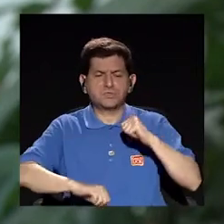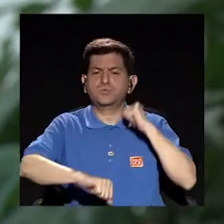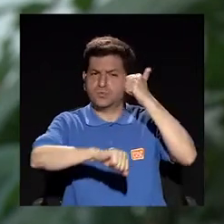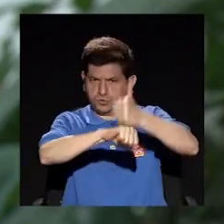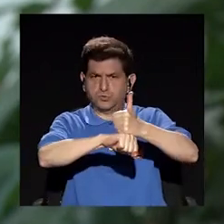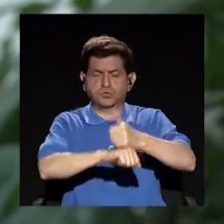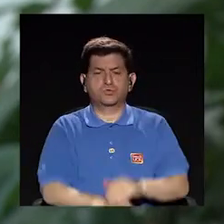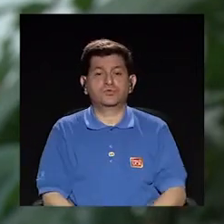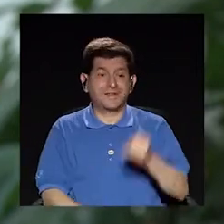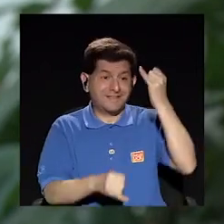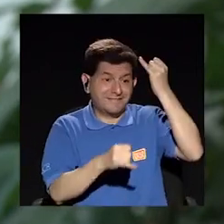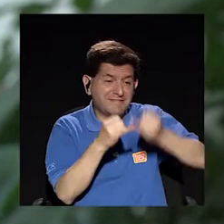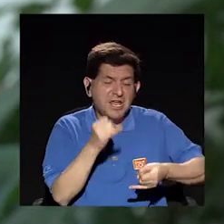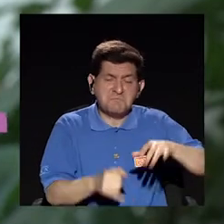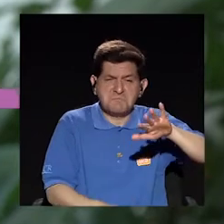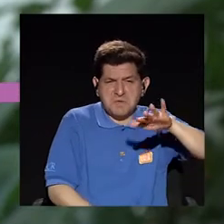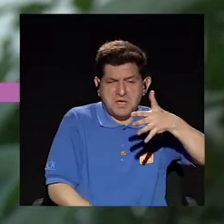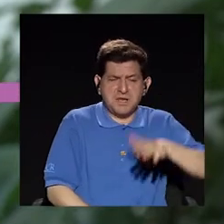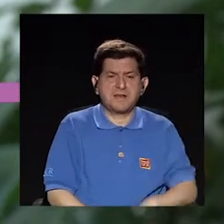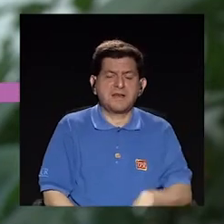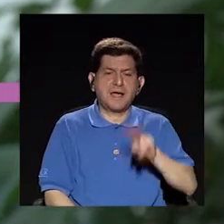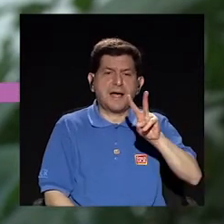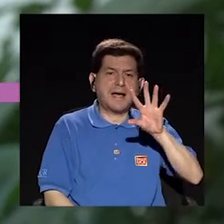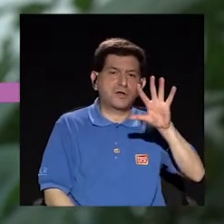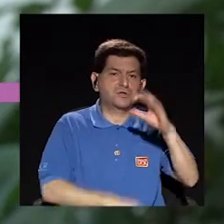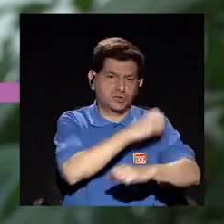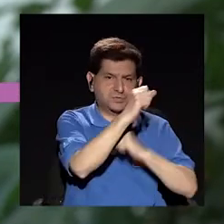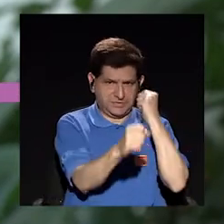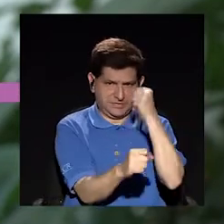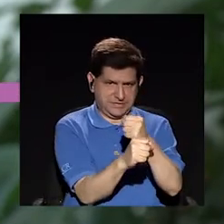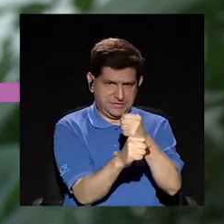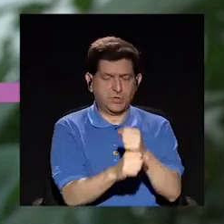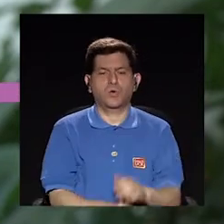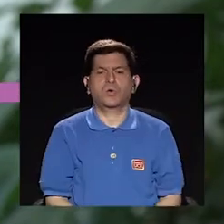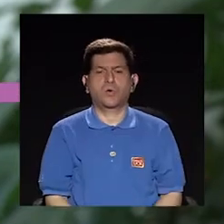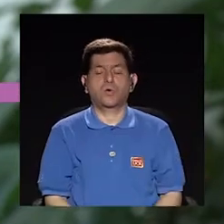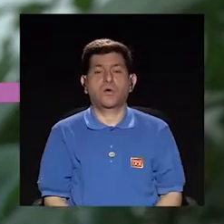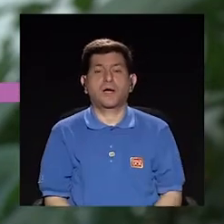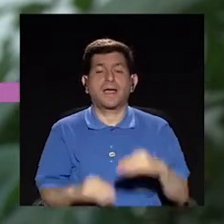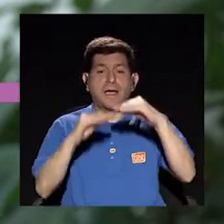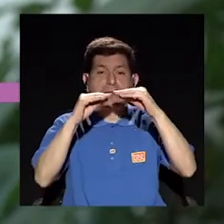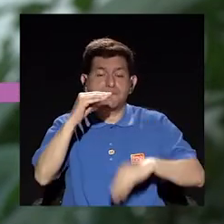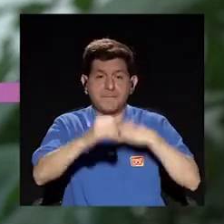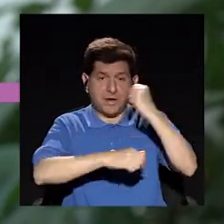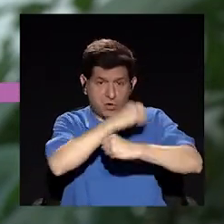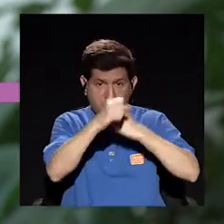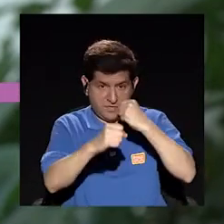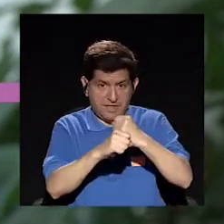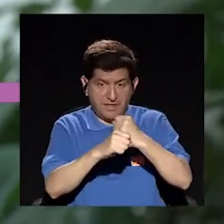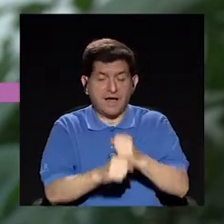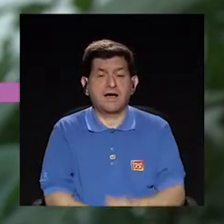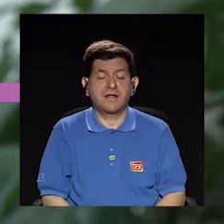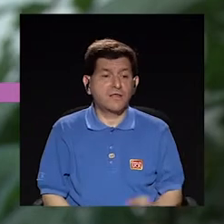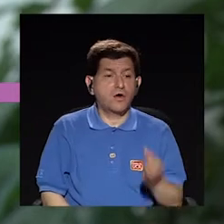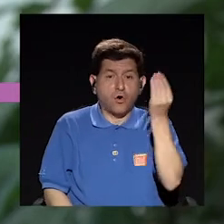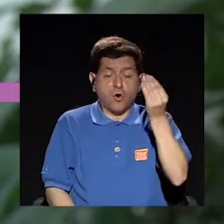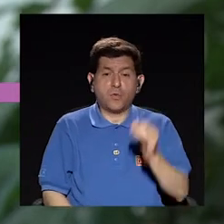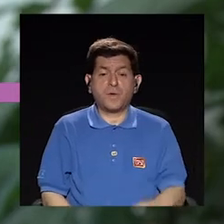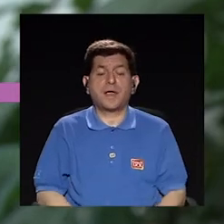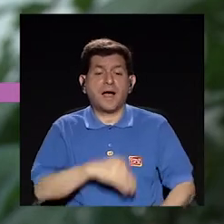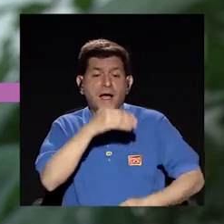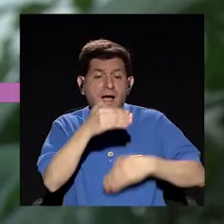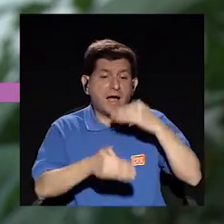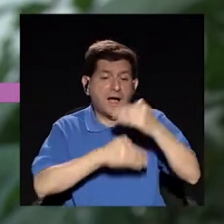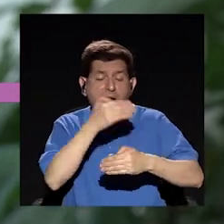científicos determinan que finaliza aproximadamente a los 25 años. Entonces, en los menores de edad todavía es un órgano que está en proceso